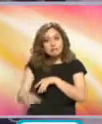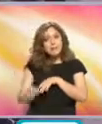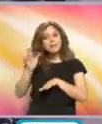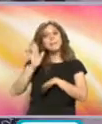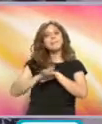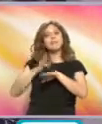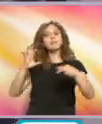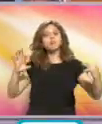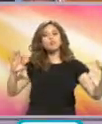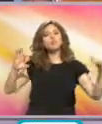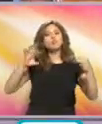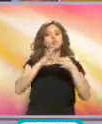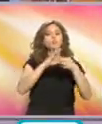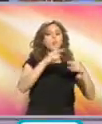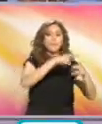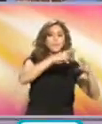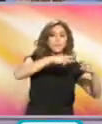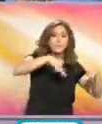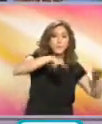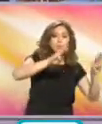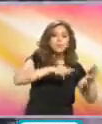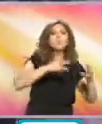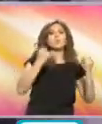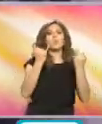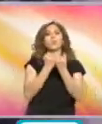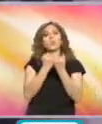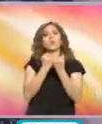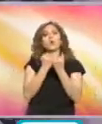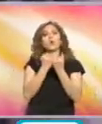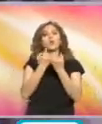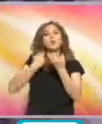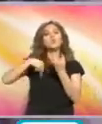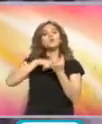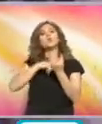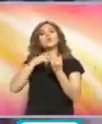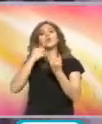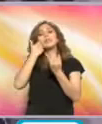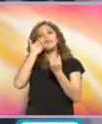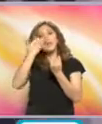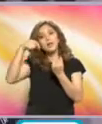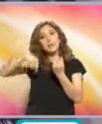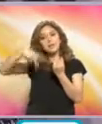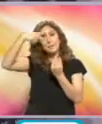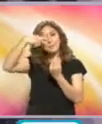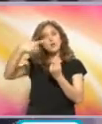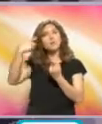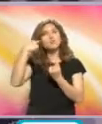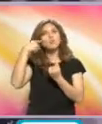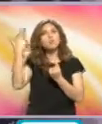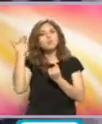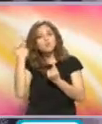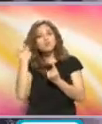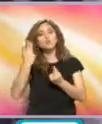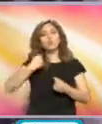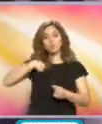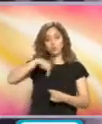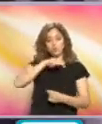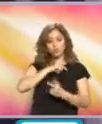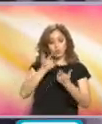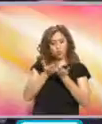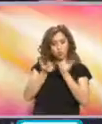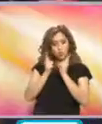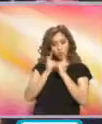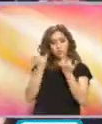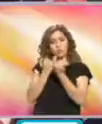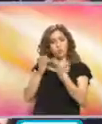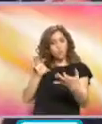es la conexión entre los músicos y la música, ¿no? Y lo que queremos lograr aquí en México, esa conexión entre nosotros y el fans en intimidad. Eso